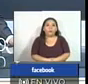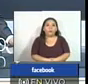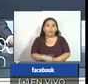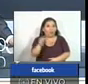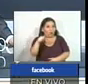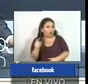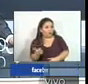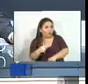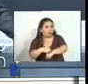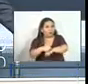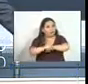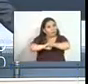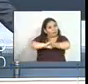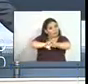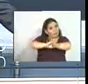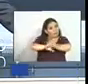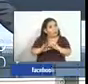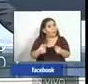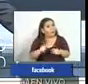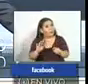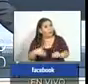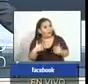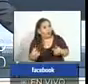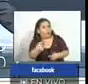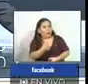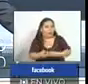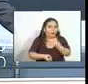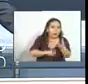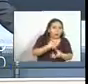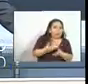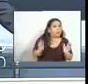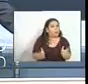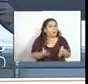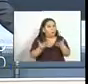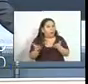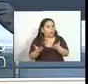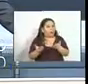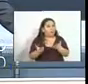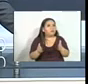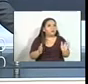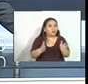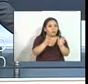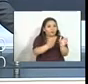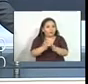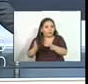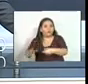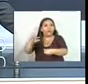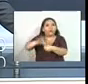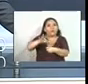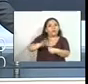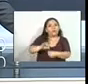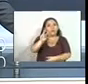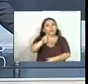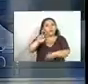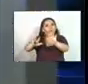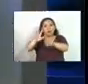Momento de que vayamos a comerciales, pero cuando regresemos le vamos a contar cómo van los preparativos para las elecciones del 28 de febrero.